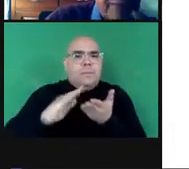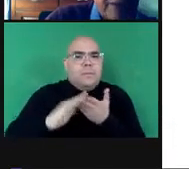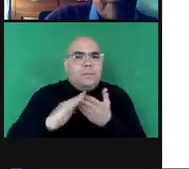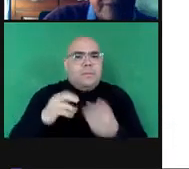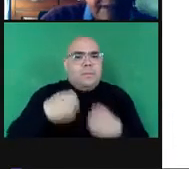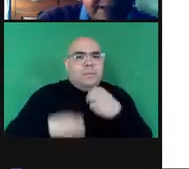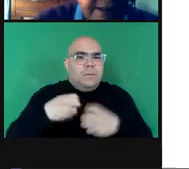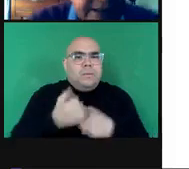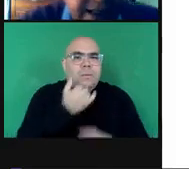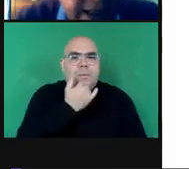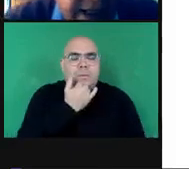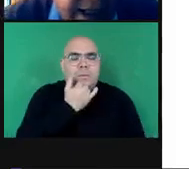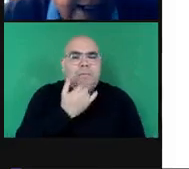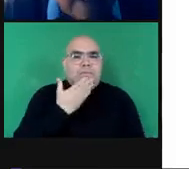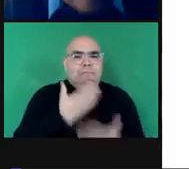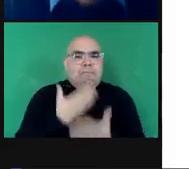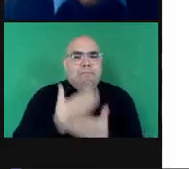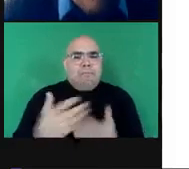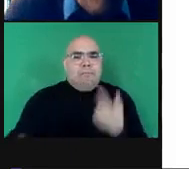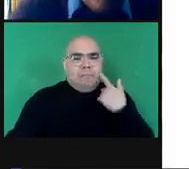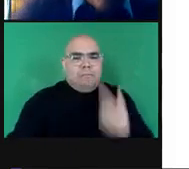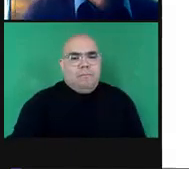Ahí, perdón, gracias.